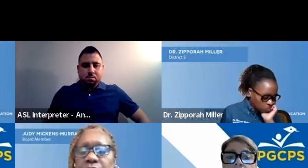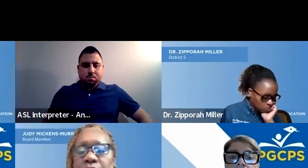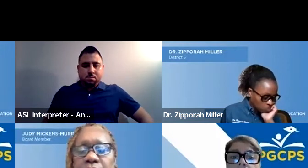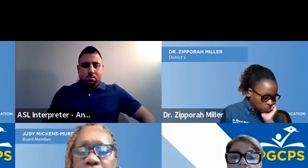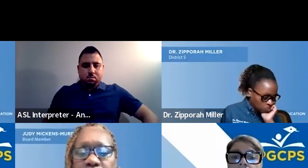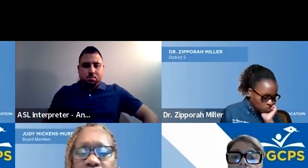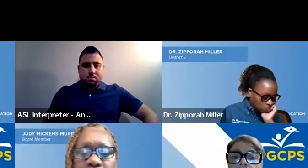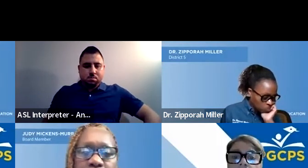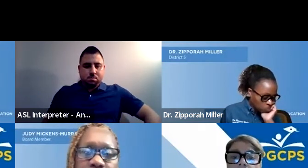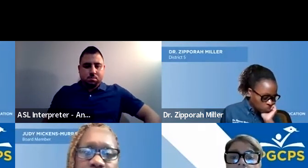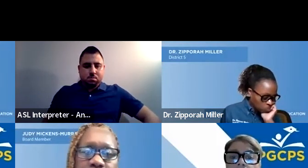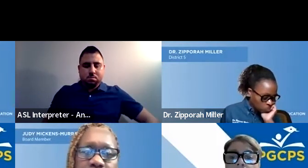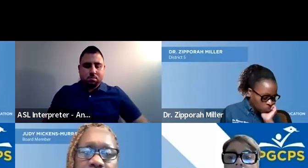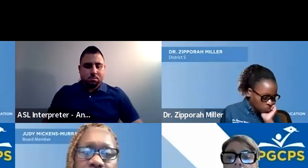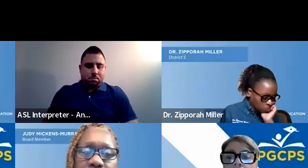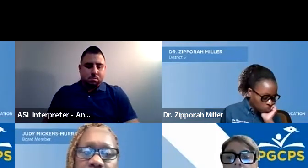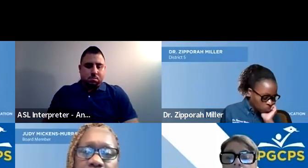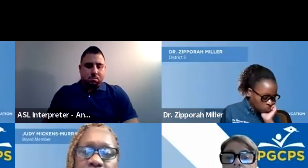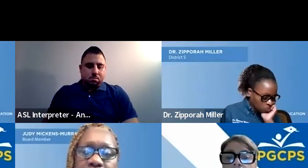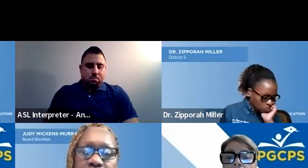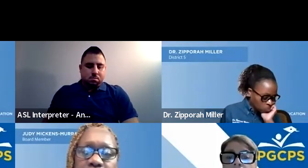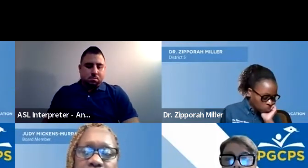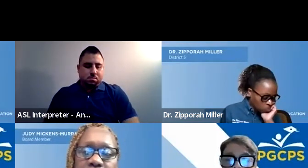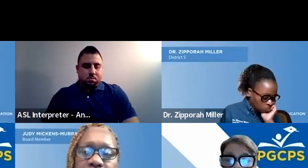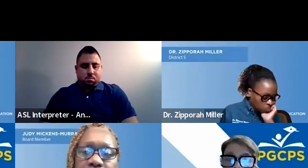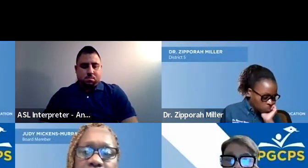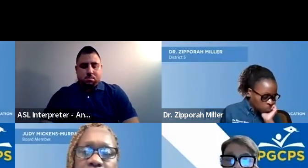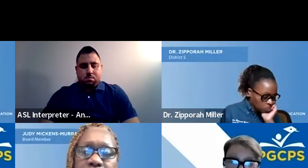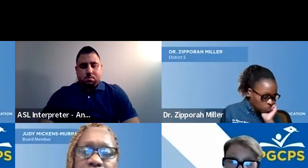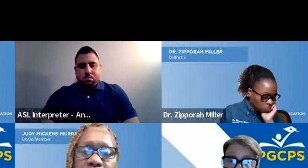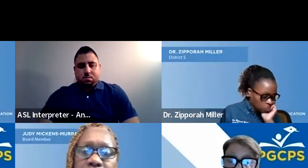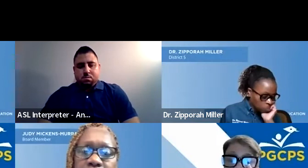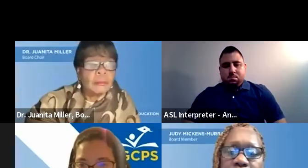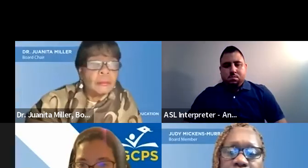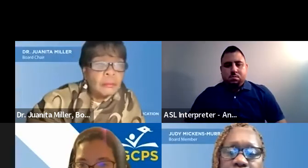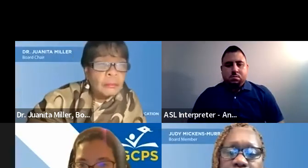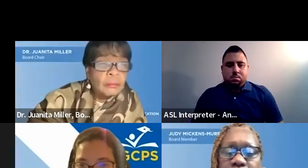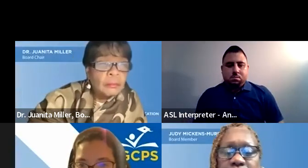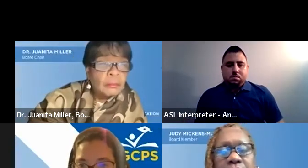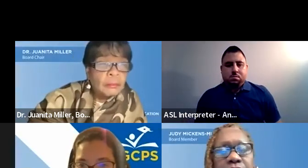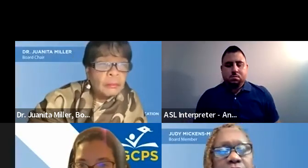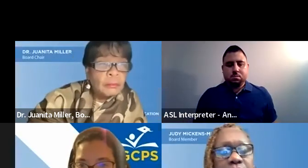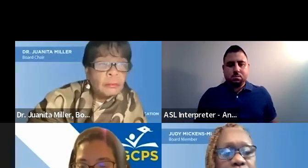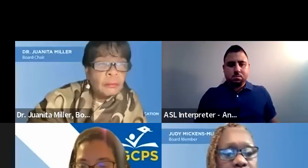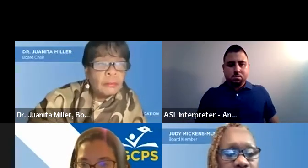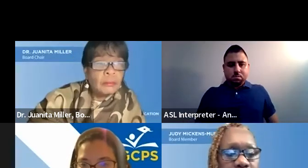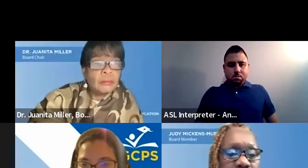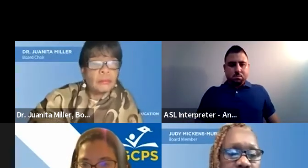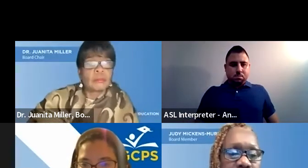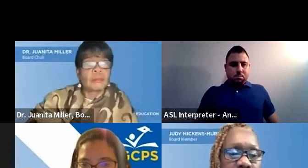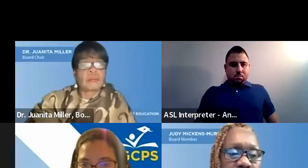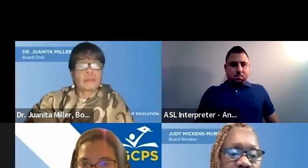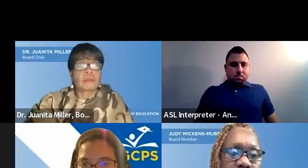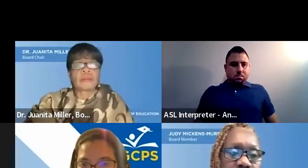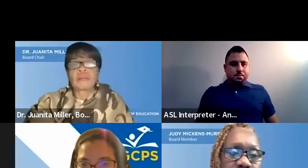consideren no cambiar a los niños. Manden a esta escuela Cherokee Lane a los niños nuevos que se van a matricular el otro